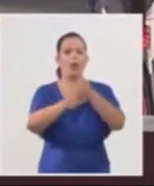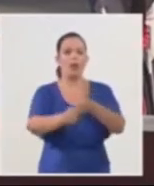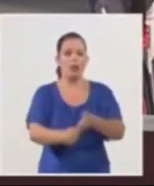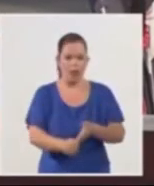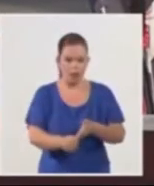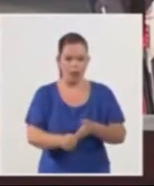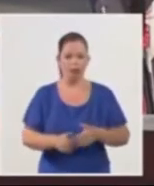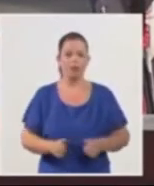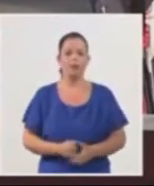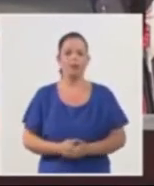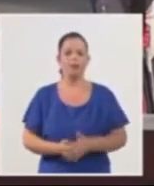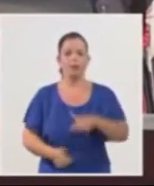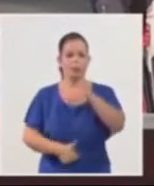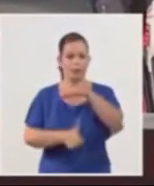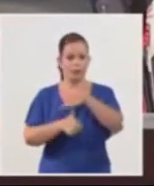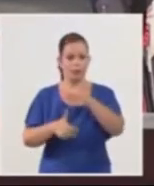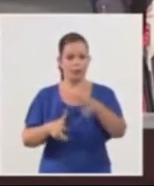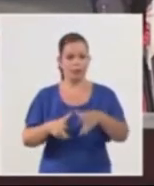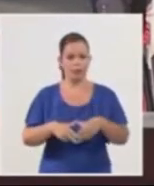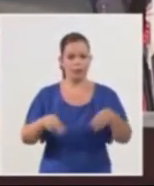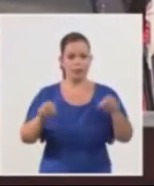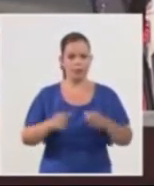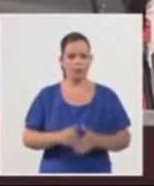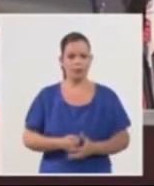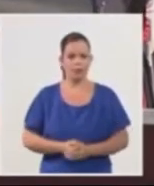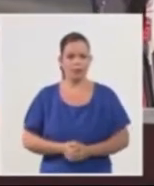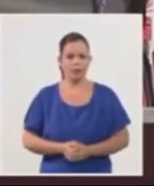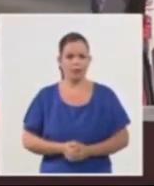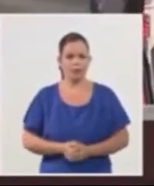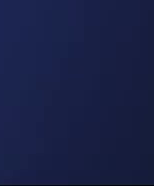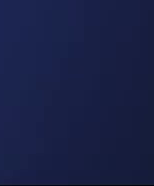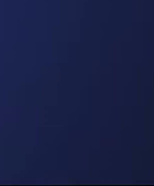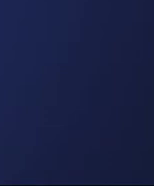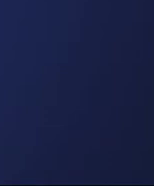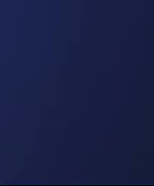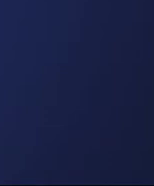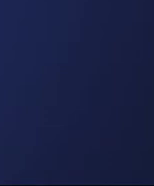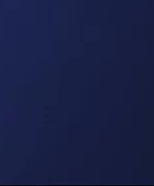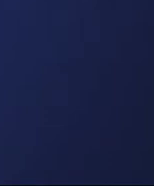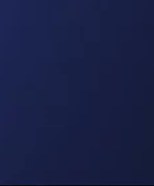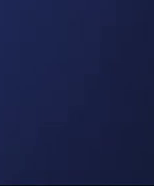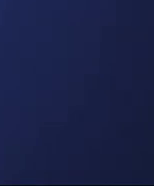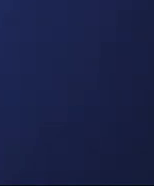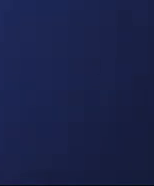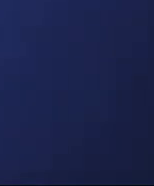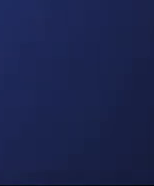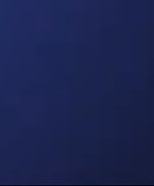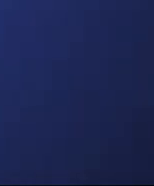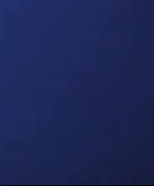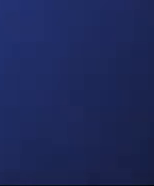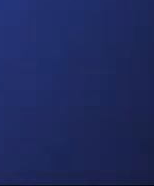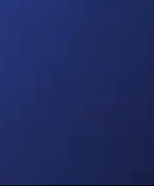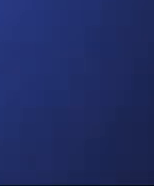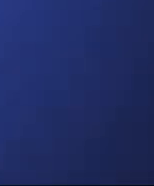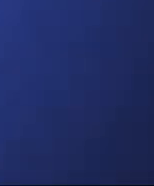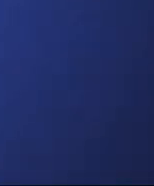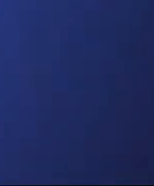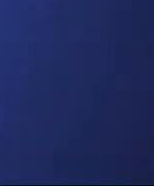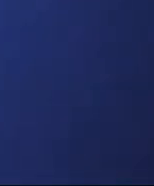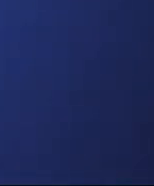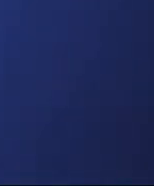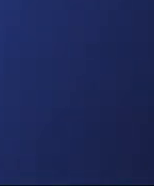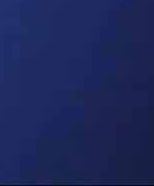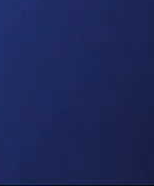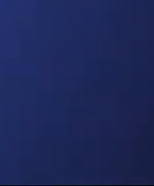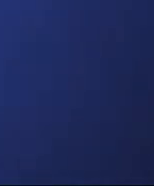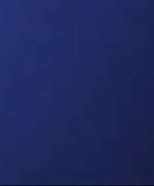nuestro comandante Daniel, ahí estará nuestro comandante Daniel. Ahí estará, como decía ayer el presidente Nicolás, la voz y las voces